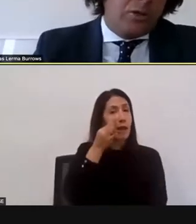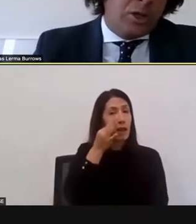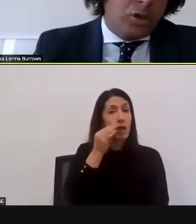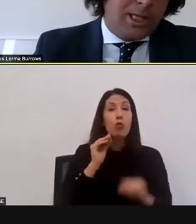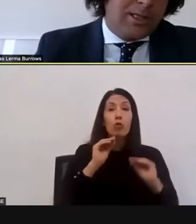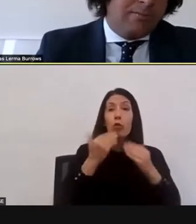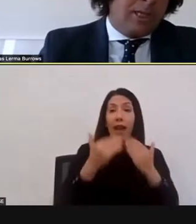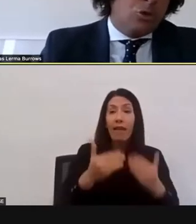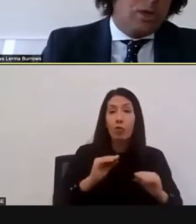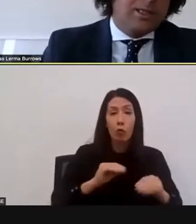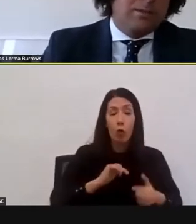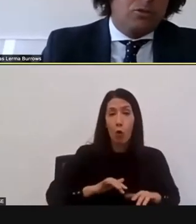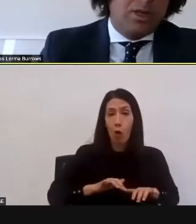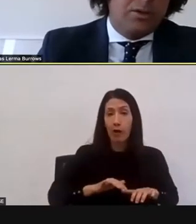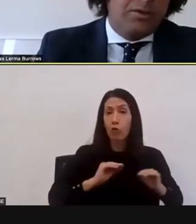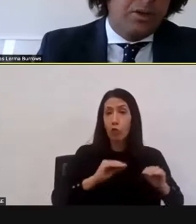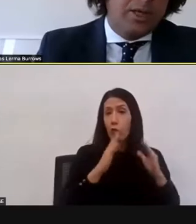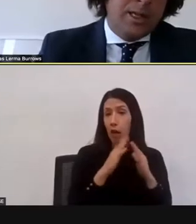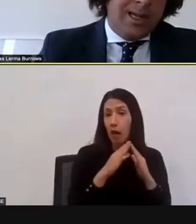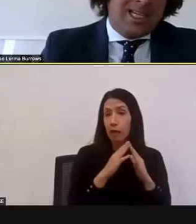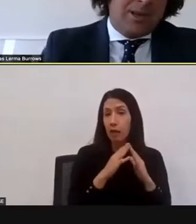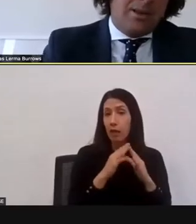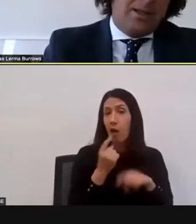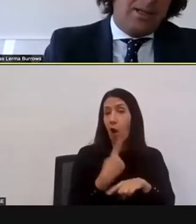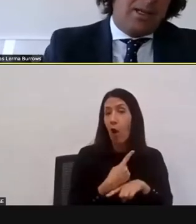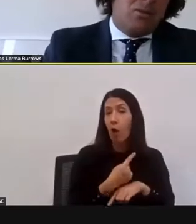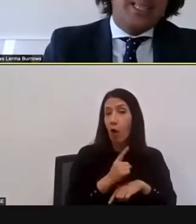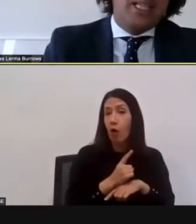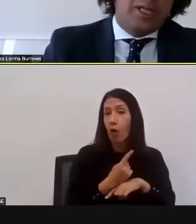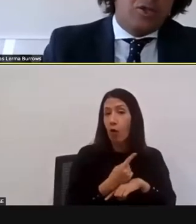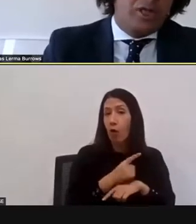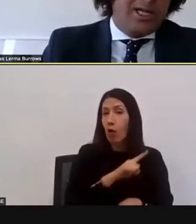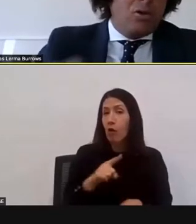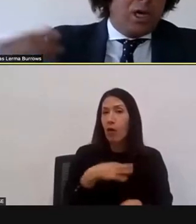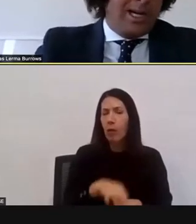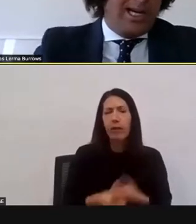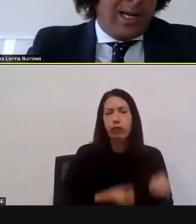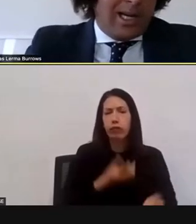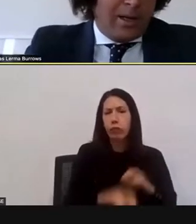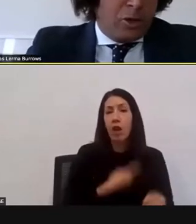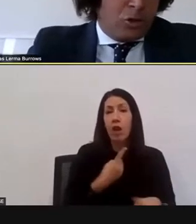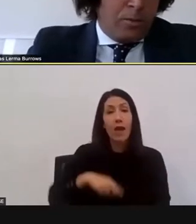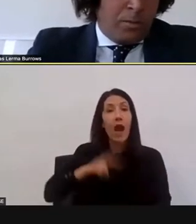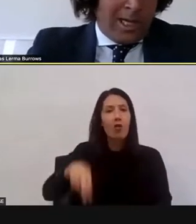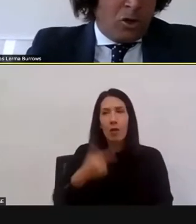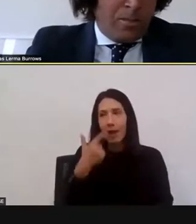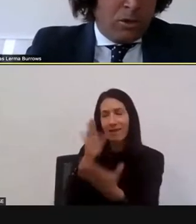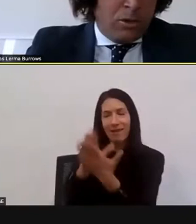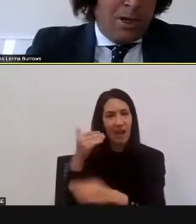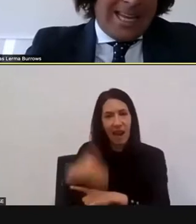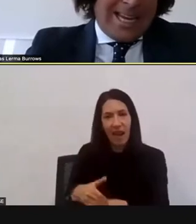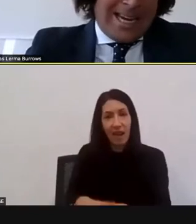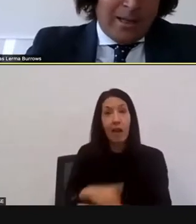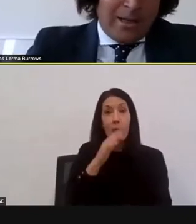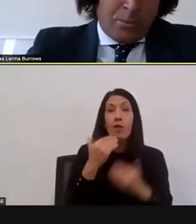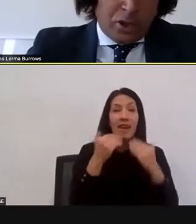ordenador en su casa, a oscuras, durante 12 horas, es capaz de hacer unas expresiones que nunca lo haría en la calle. Eso solo por el anonimato